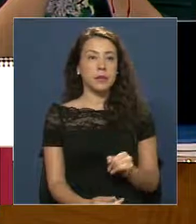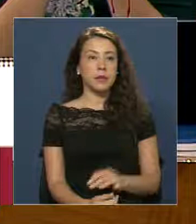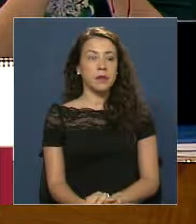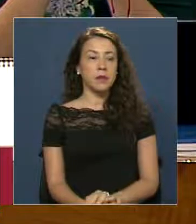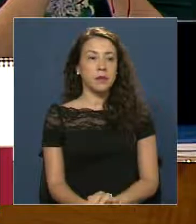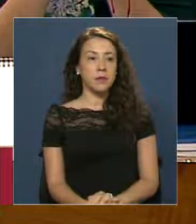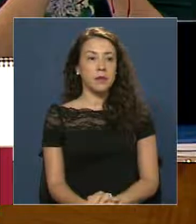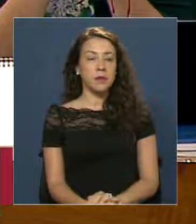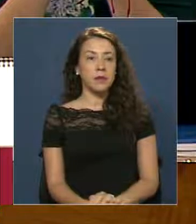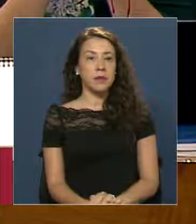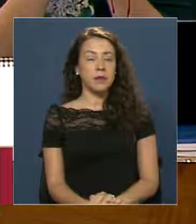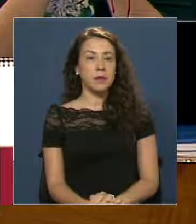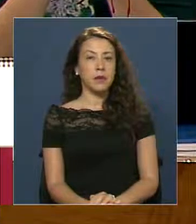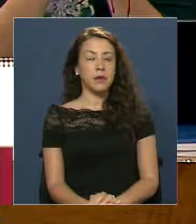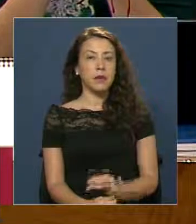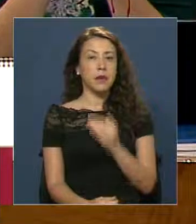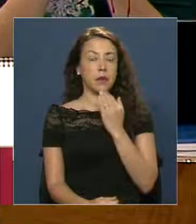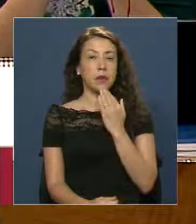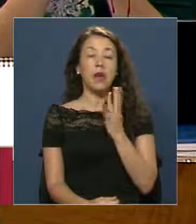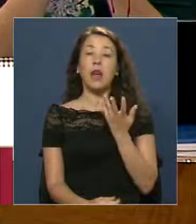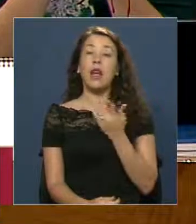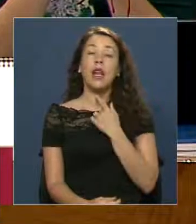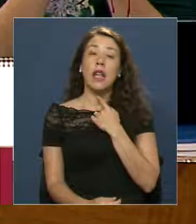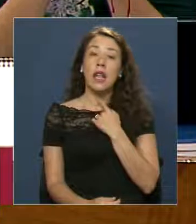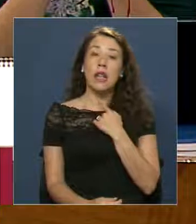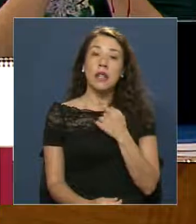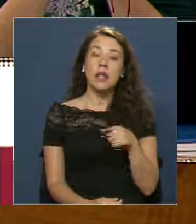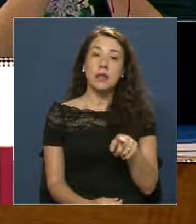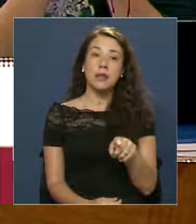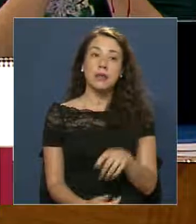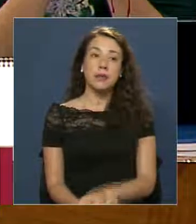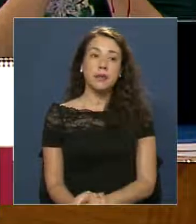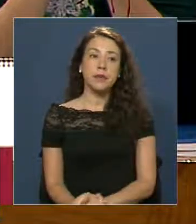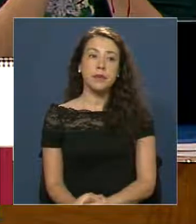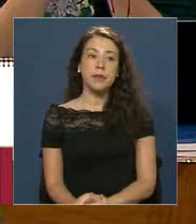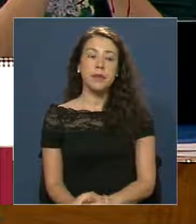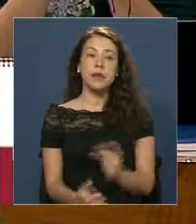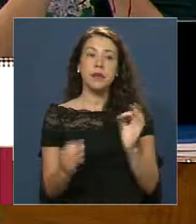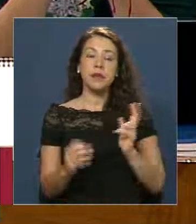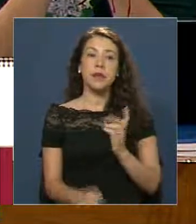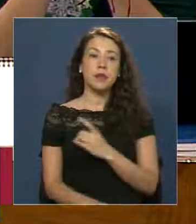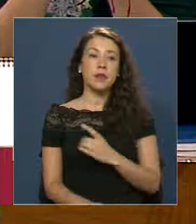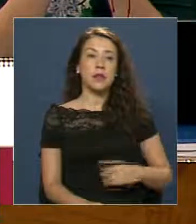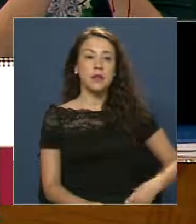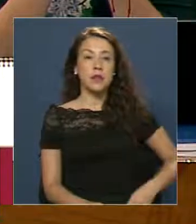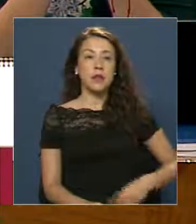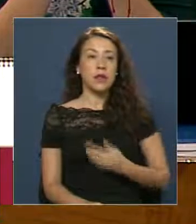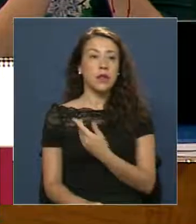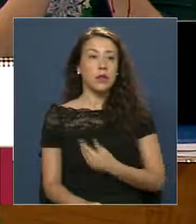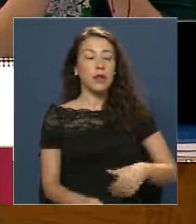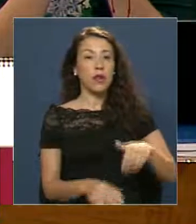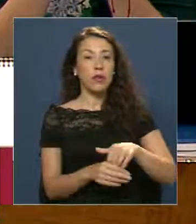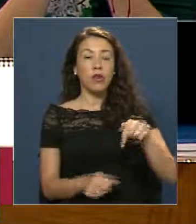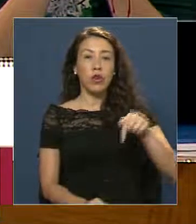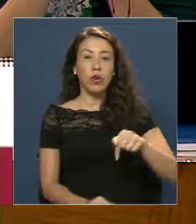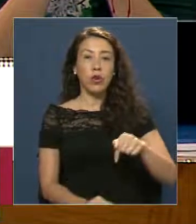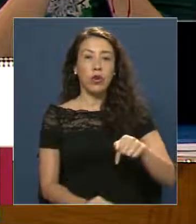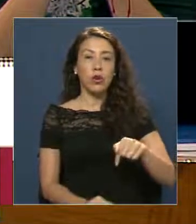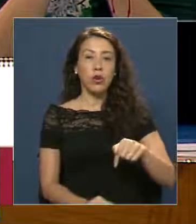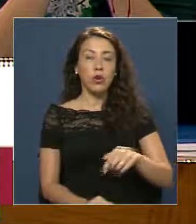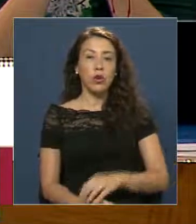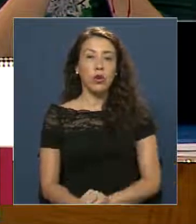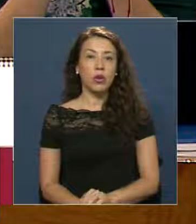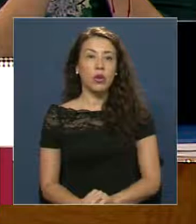La proposición es que, si también hay interés por parte de la señora y señores diputados y del gobierno de que se vote hoy día, es